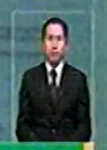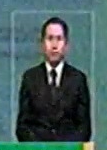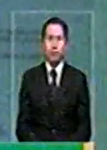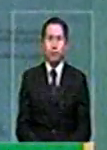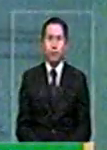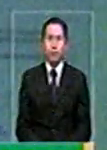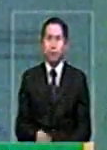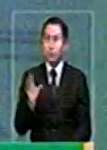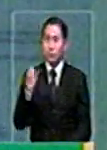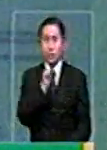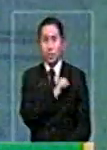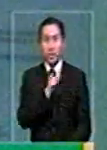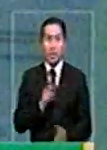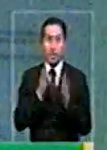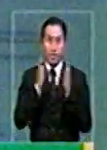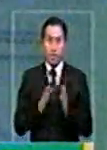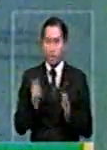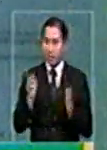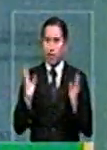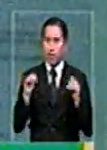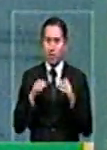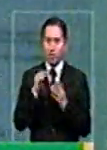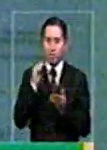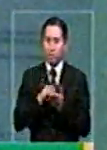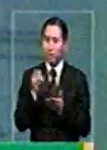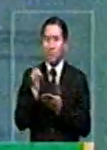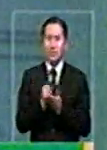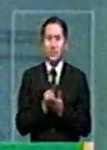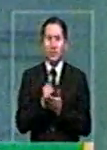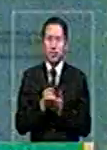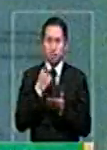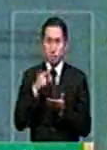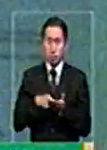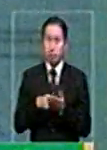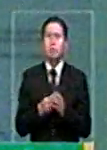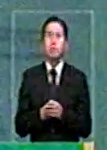Luis Revilla, en su Twitter, dice,